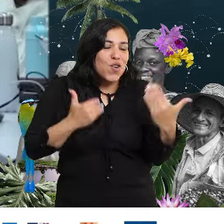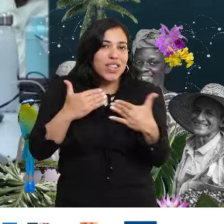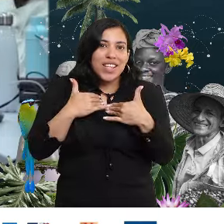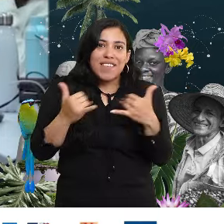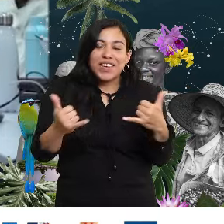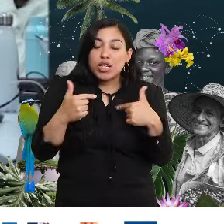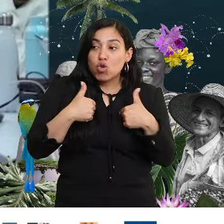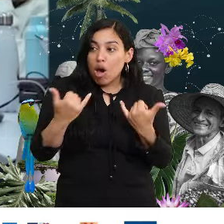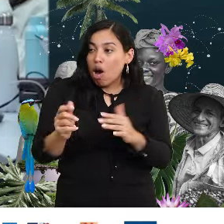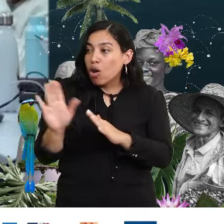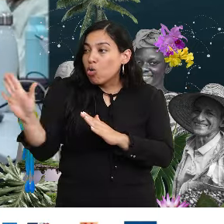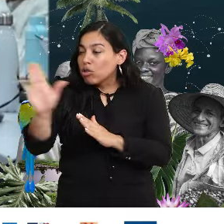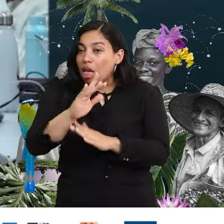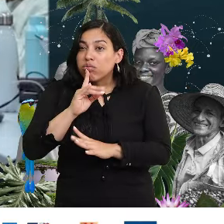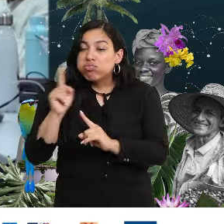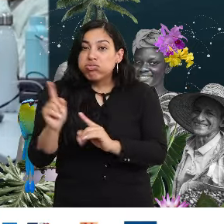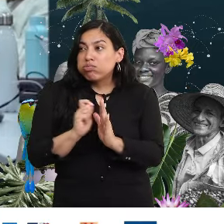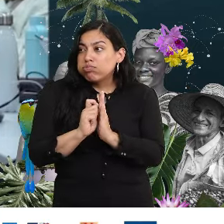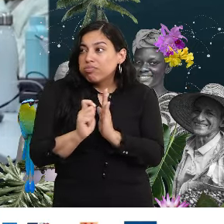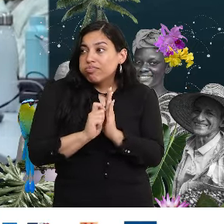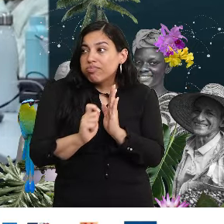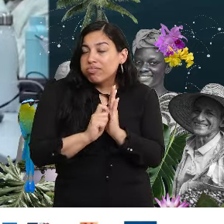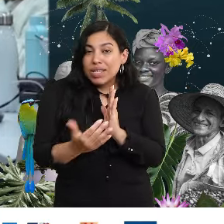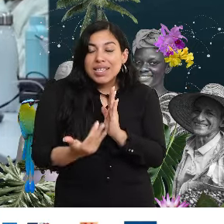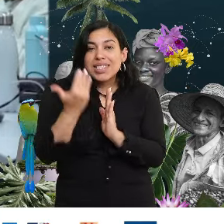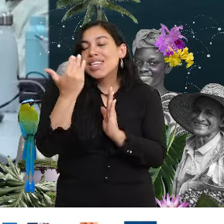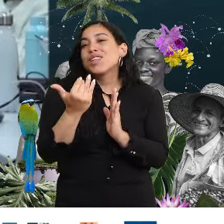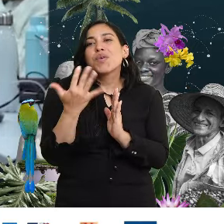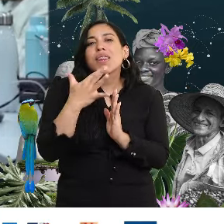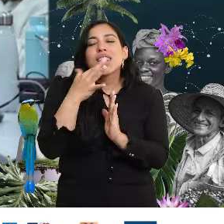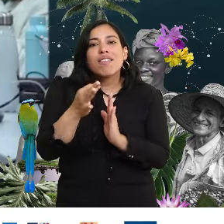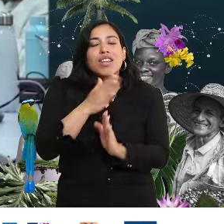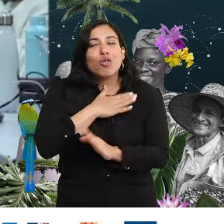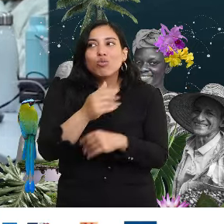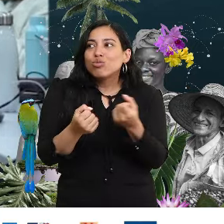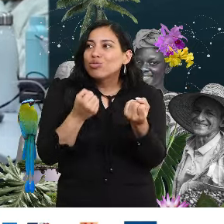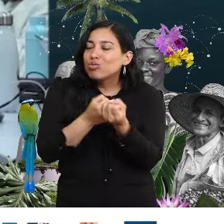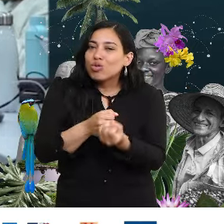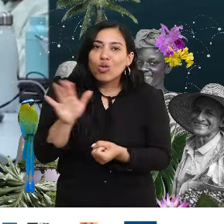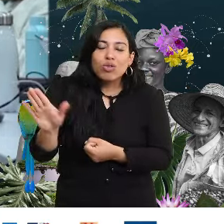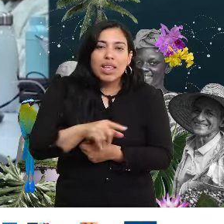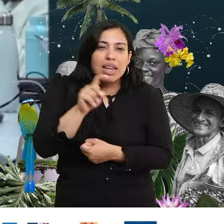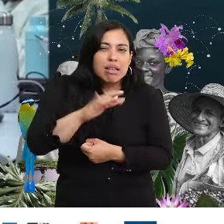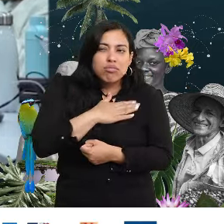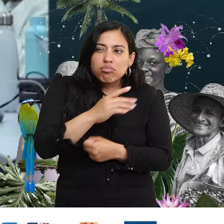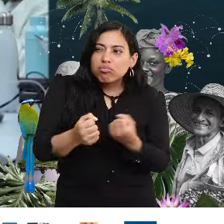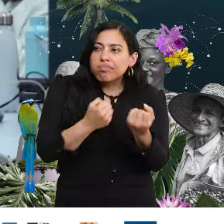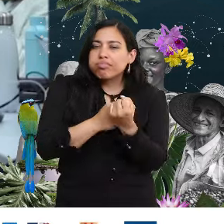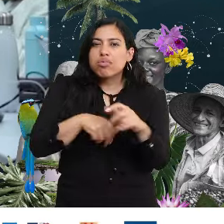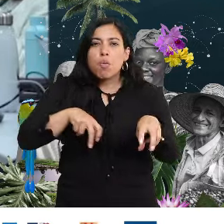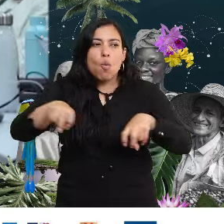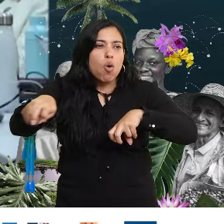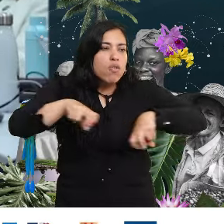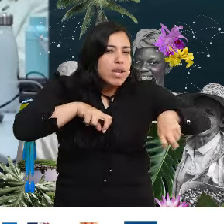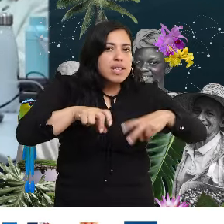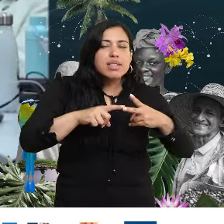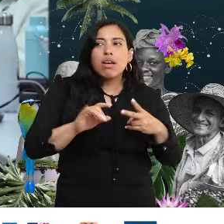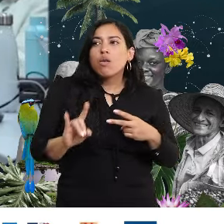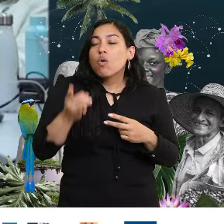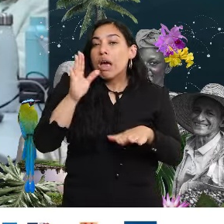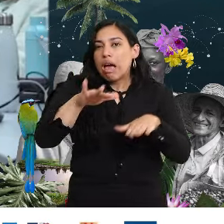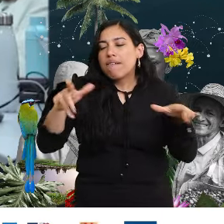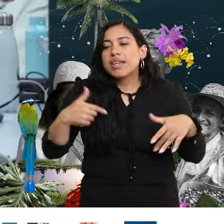tomado bastantes apuntes. Cuentan con nosotros también para movilizar de que